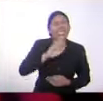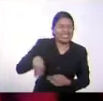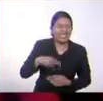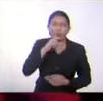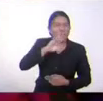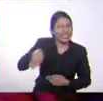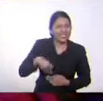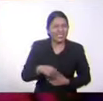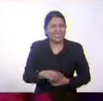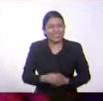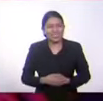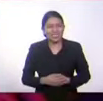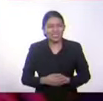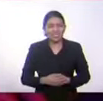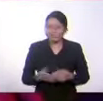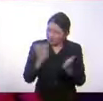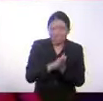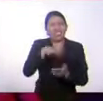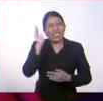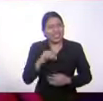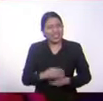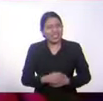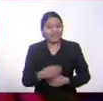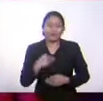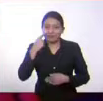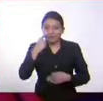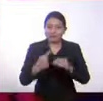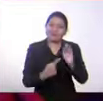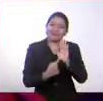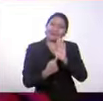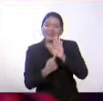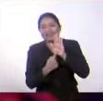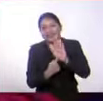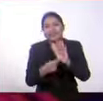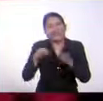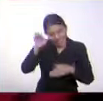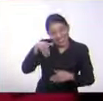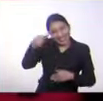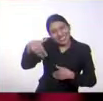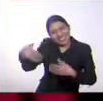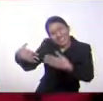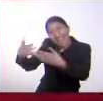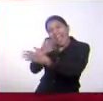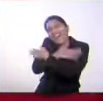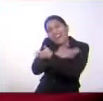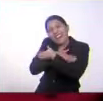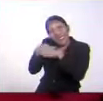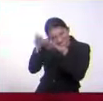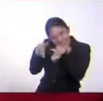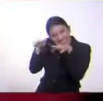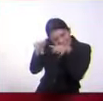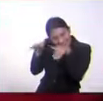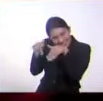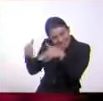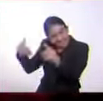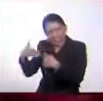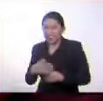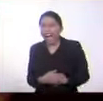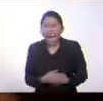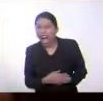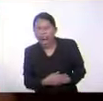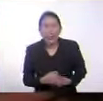que sí! ¡Te lo demostraré! ¡Ven acá! ¡Te voy a dar un abrazo de coatí!